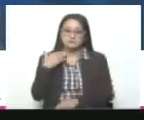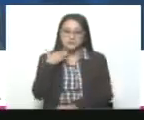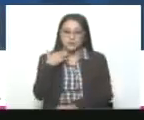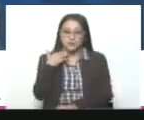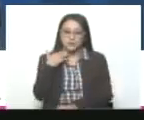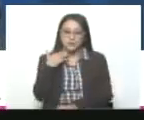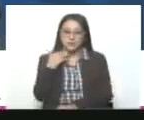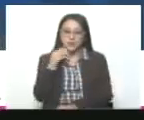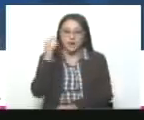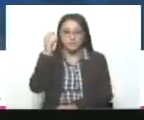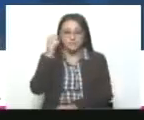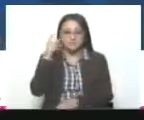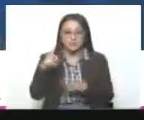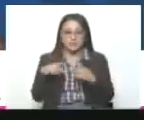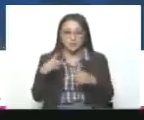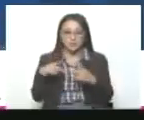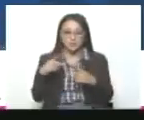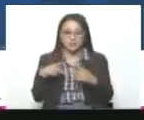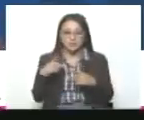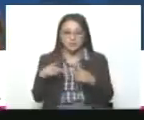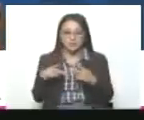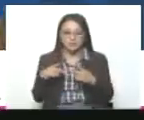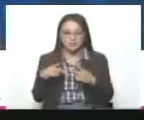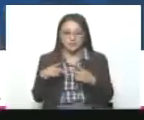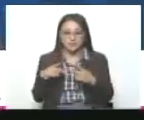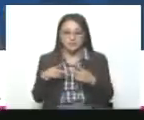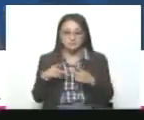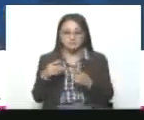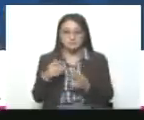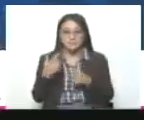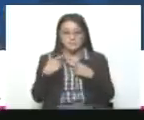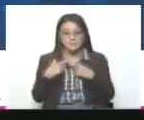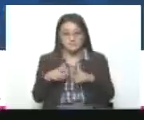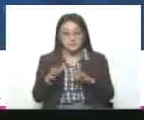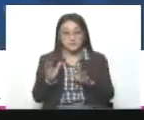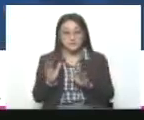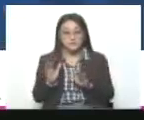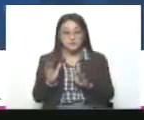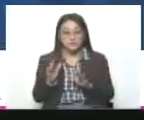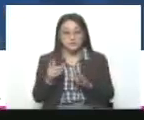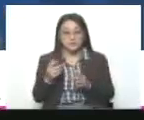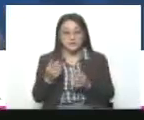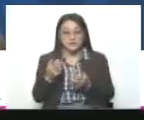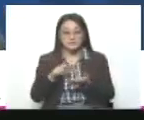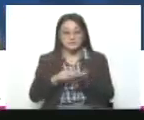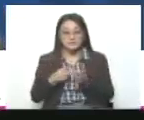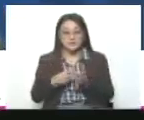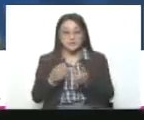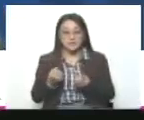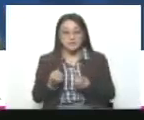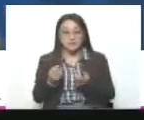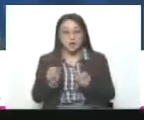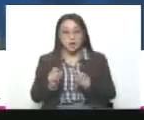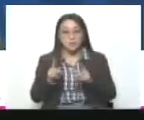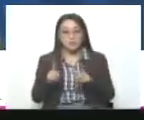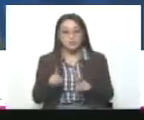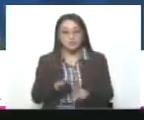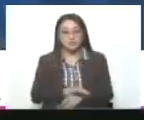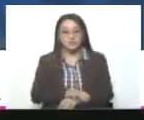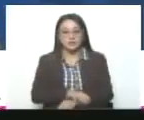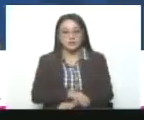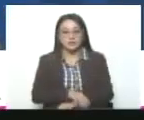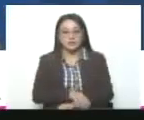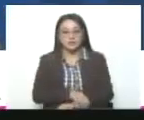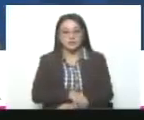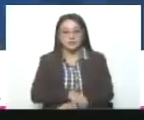importante de sus capacidades productivas. Más sin embargo, eso paradójicamente ha generado oportunidades y ha